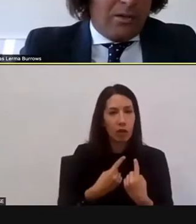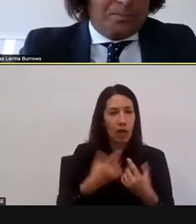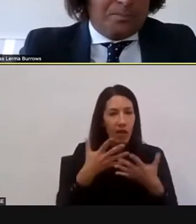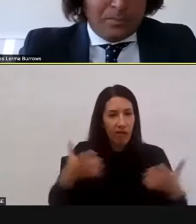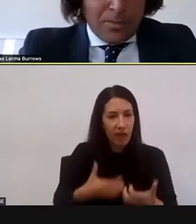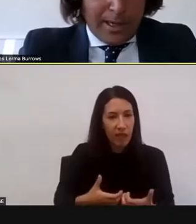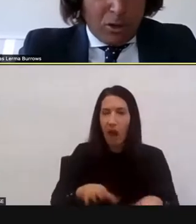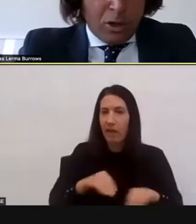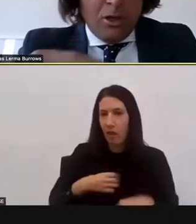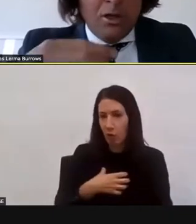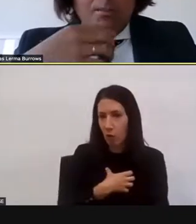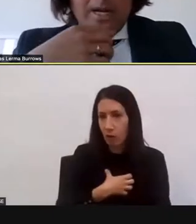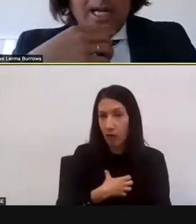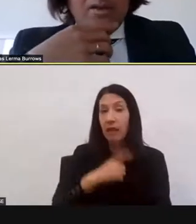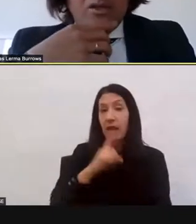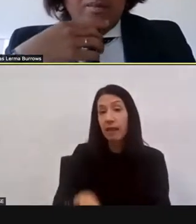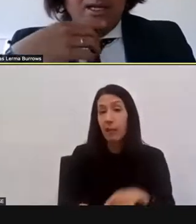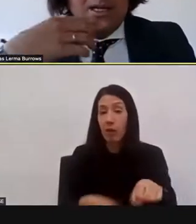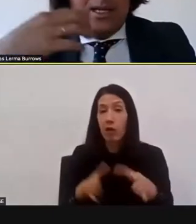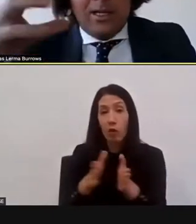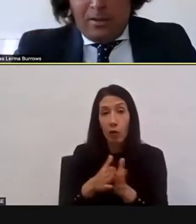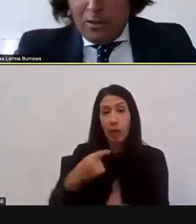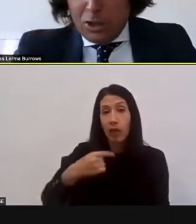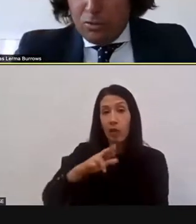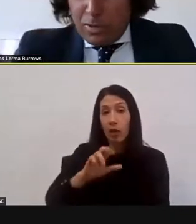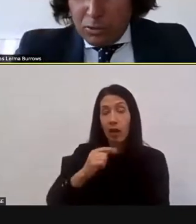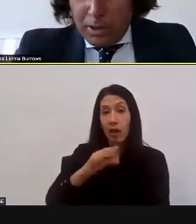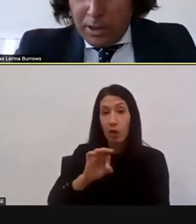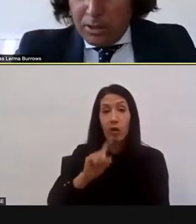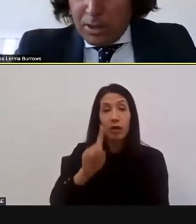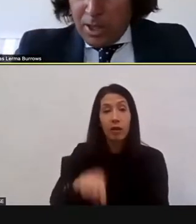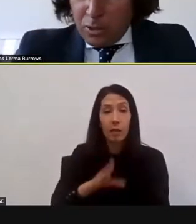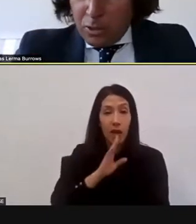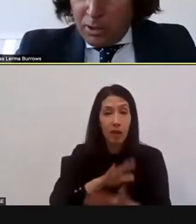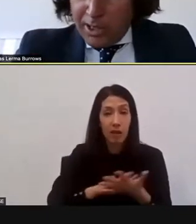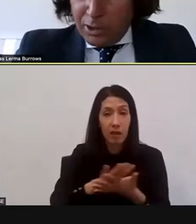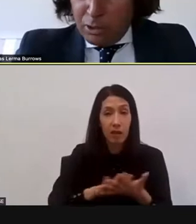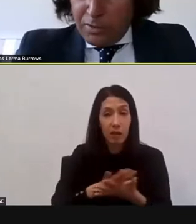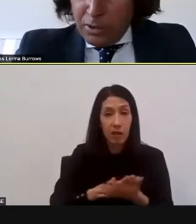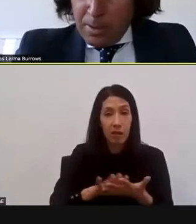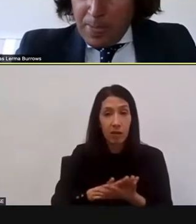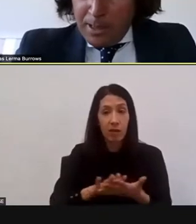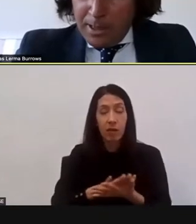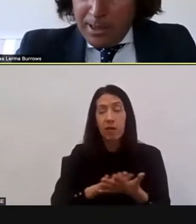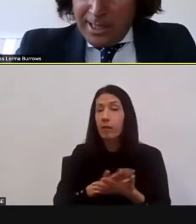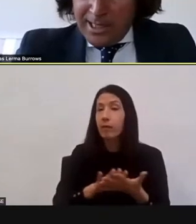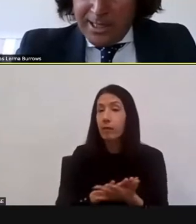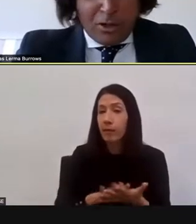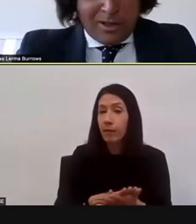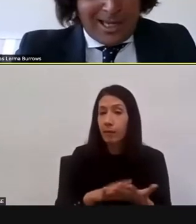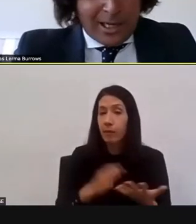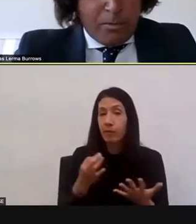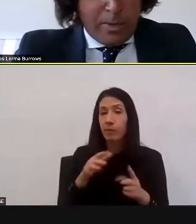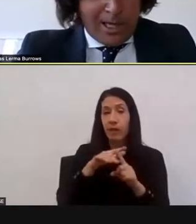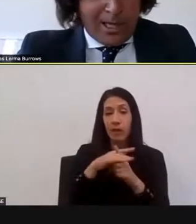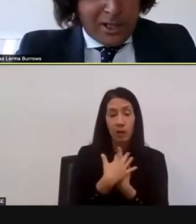hacen. Gregorio venía diciendo también, y lo ha hecho, y enhorabuena porque lo ha introducido, el escenario entre la